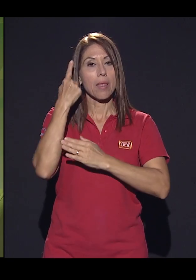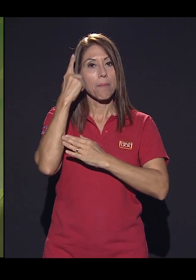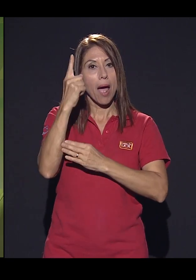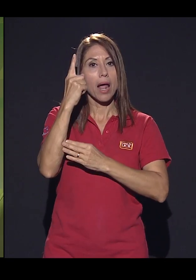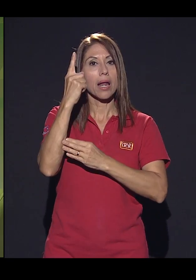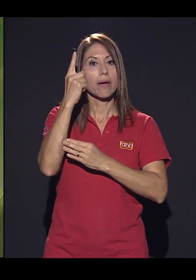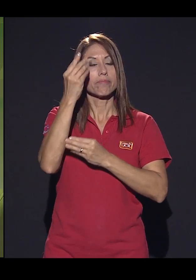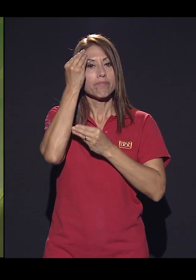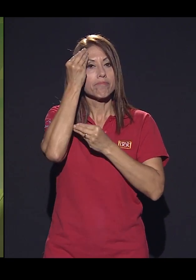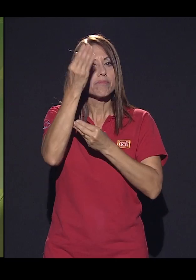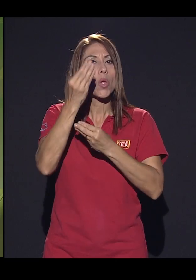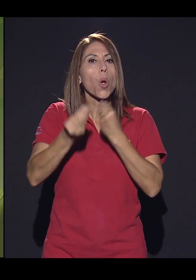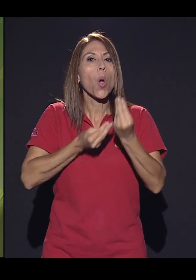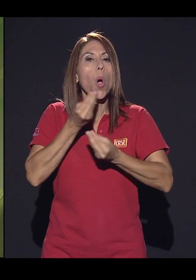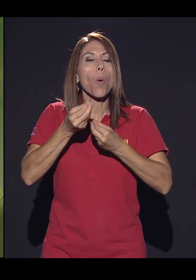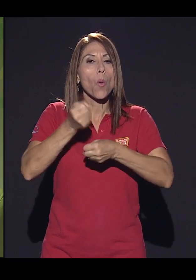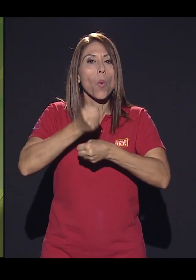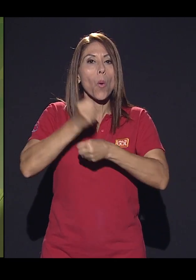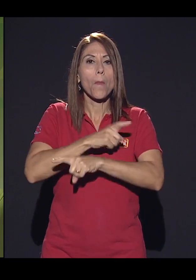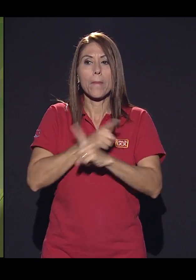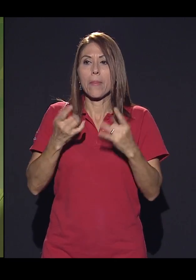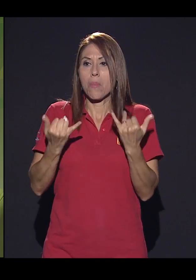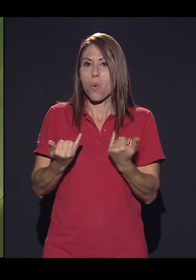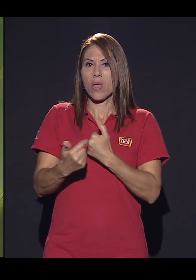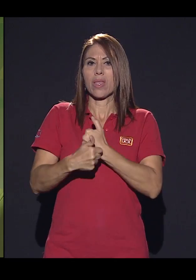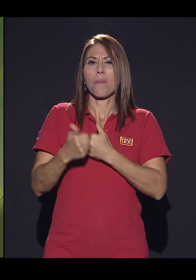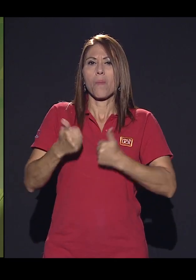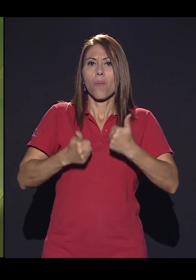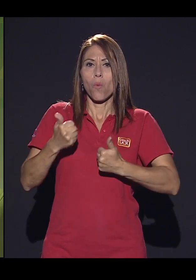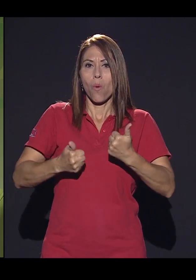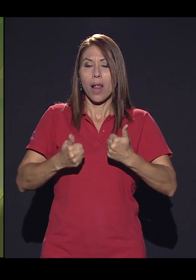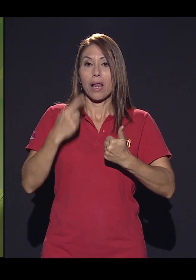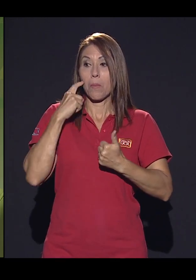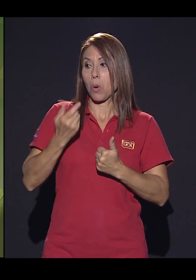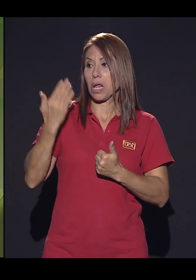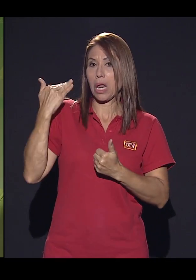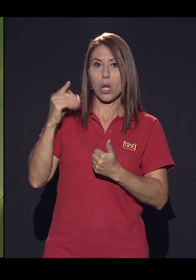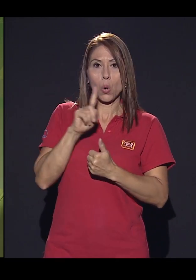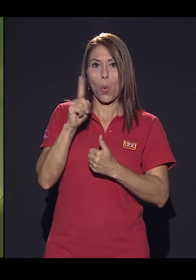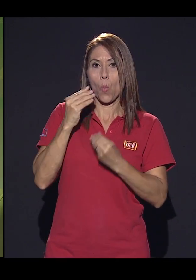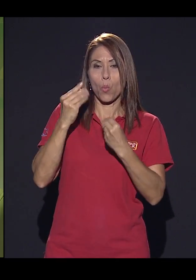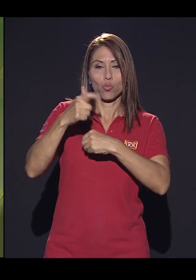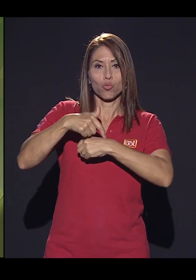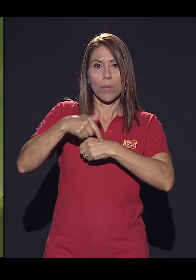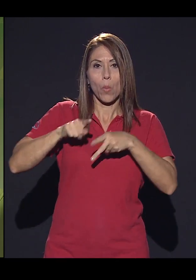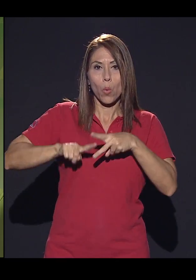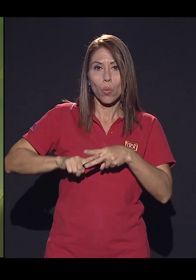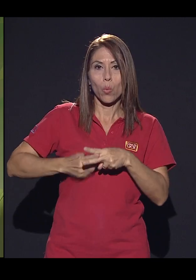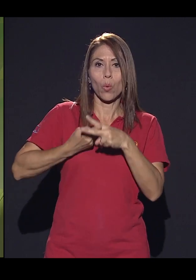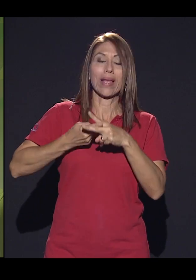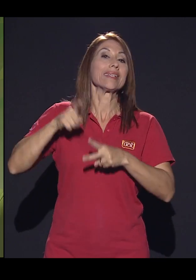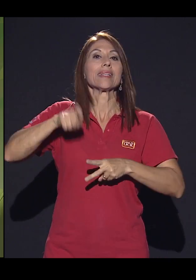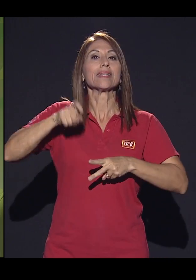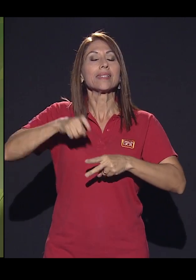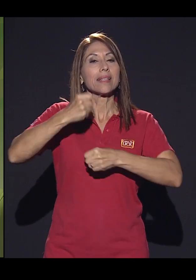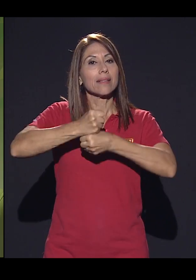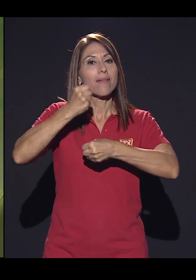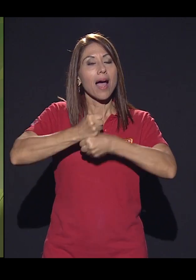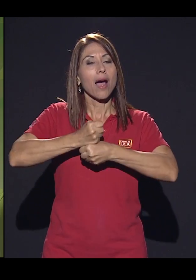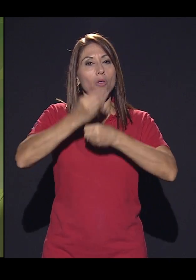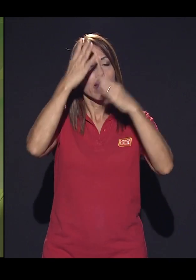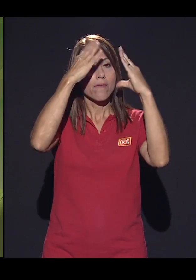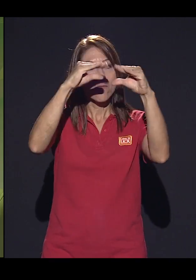conocer cómo va a ir funcionando. Pero ¿en qué etapa estamos, verdad? Porque no tiene mucho de haber arrancado y se necesita ese